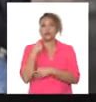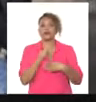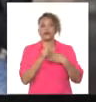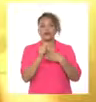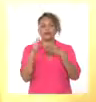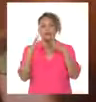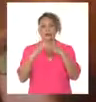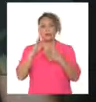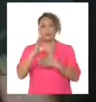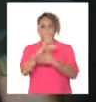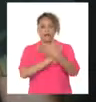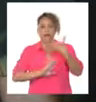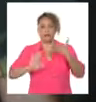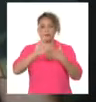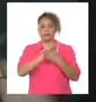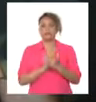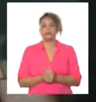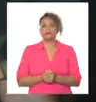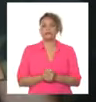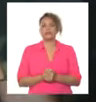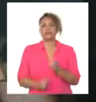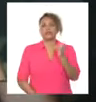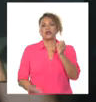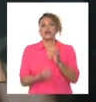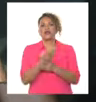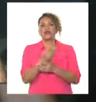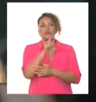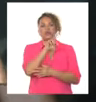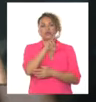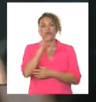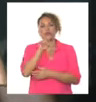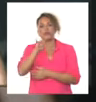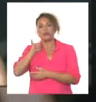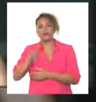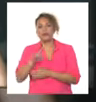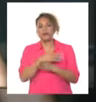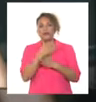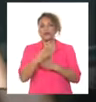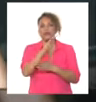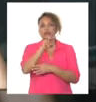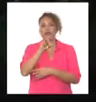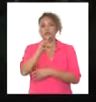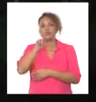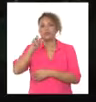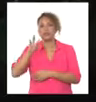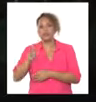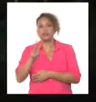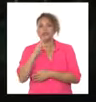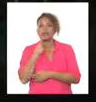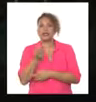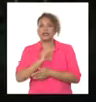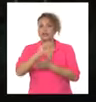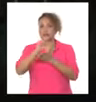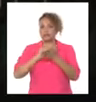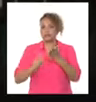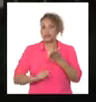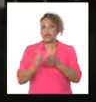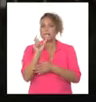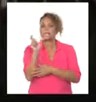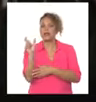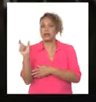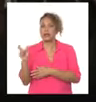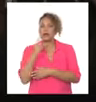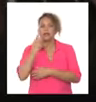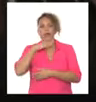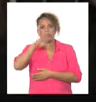las Américas. Funda y sostiene entre 2009 y 2013 la columna Palabras en la publicación digital Cuba